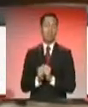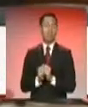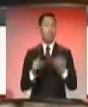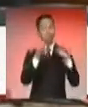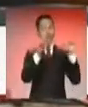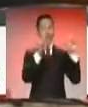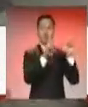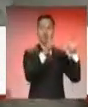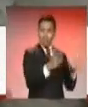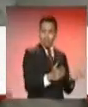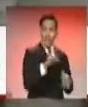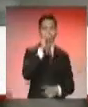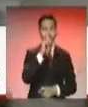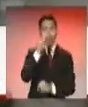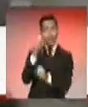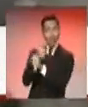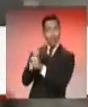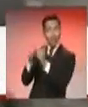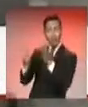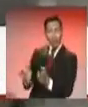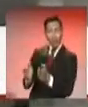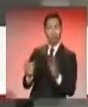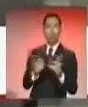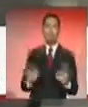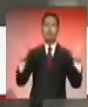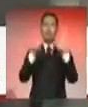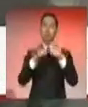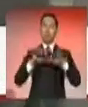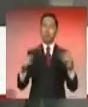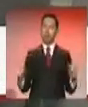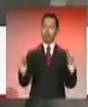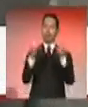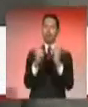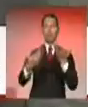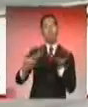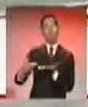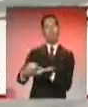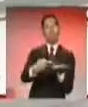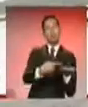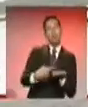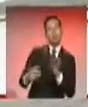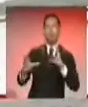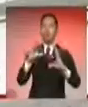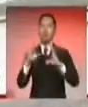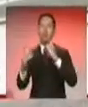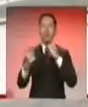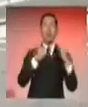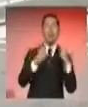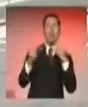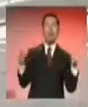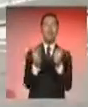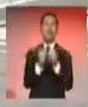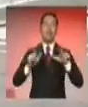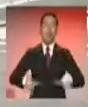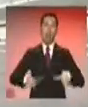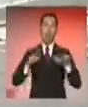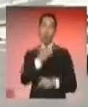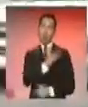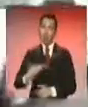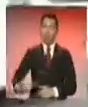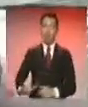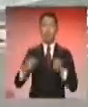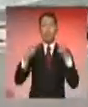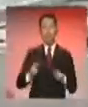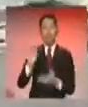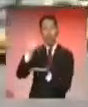consideran importante reunirse en una mesa de diálogo con el presidente Lenín Moreno. Además, exigen que se realice una auditoría al IES